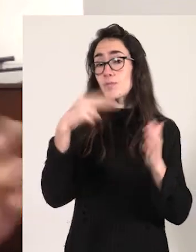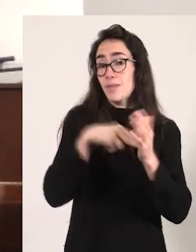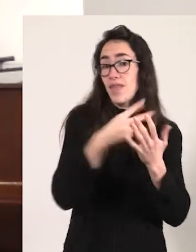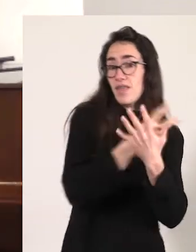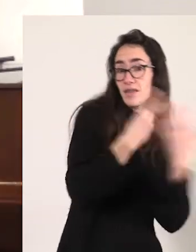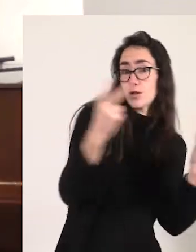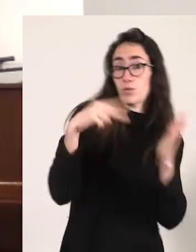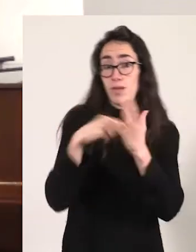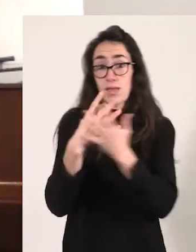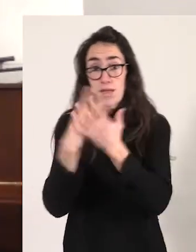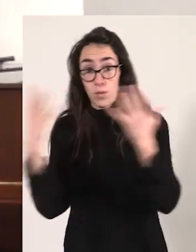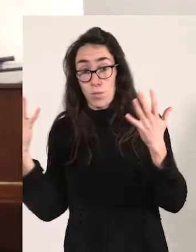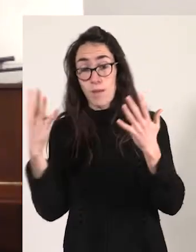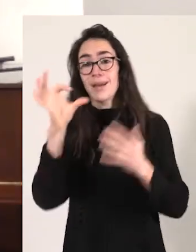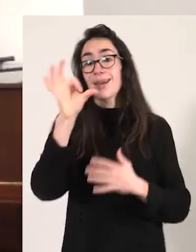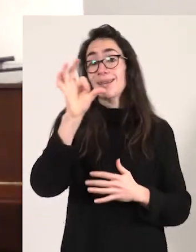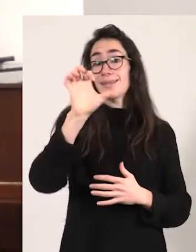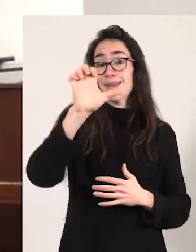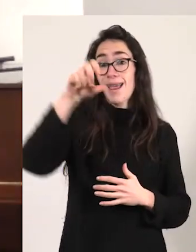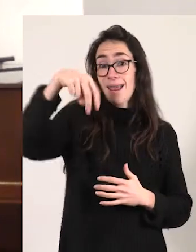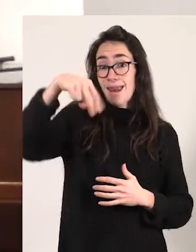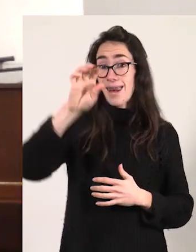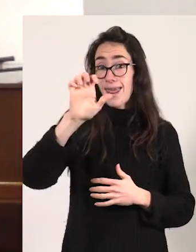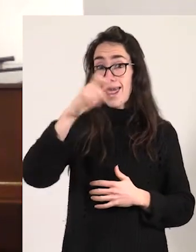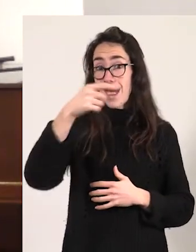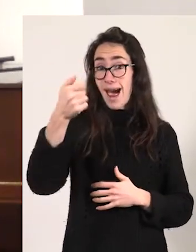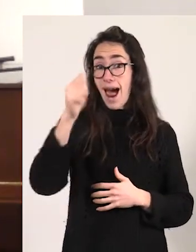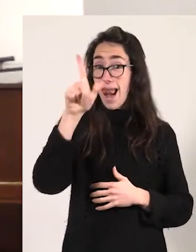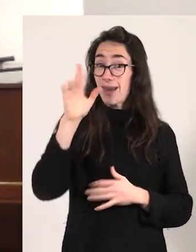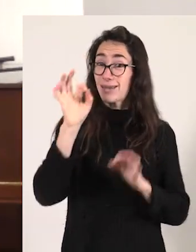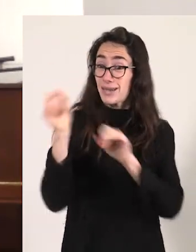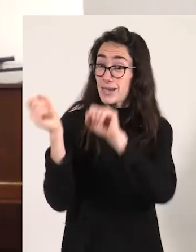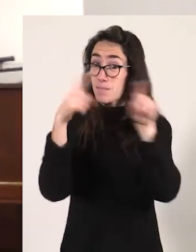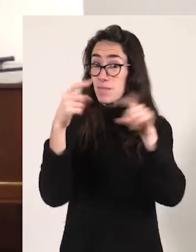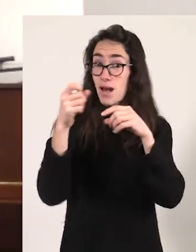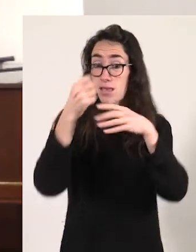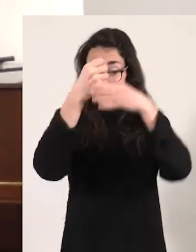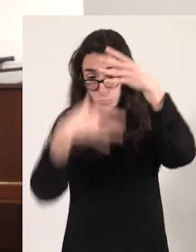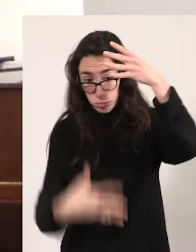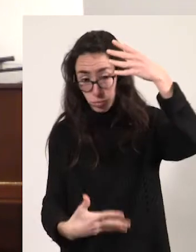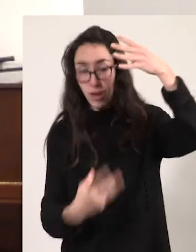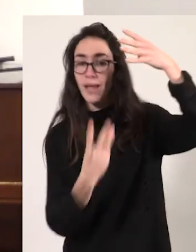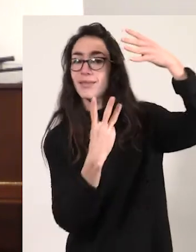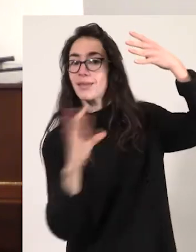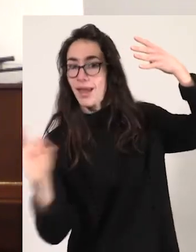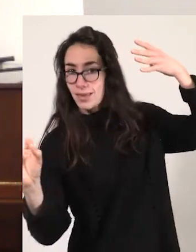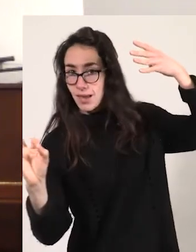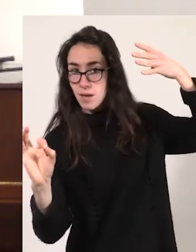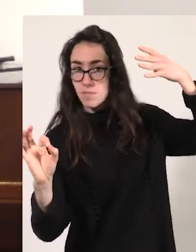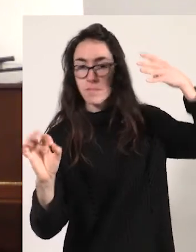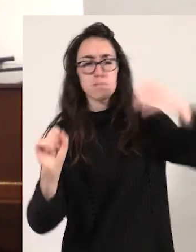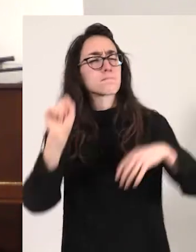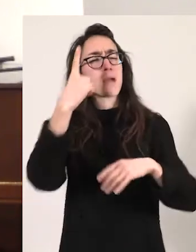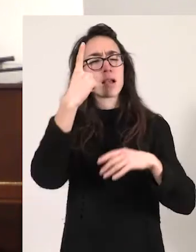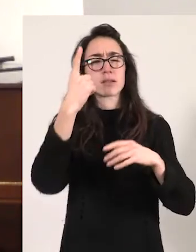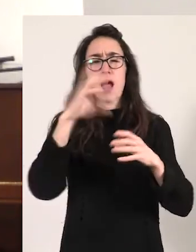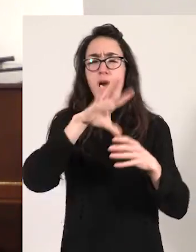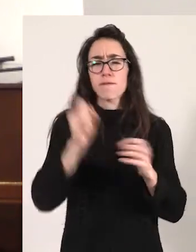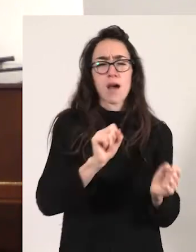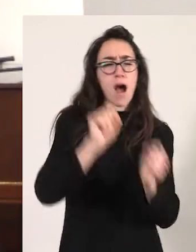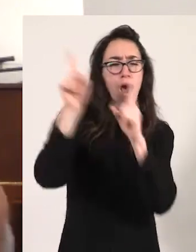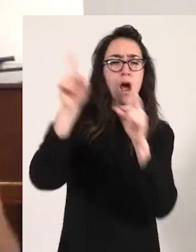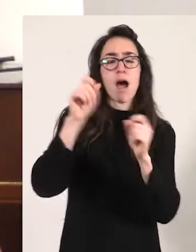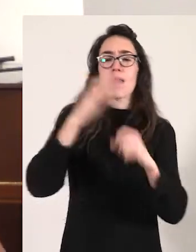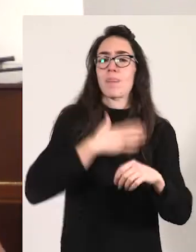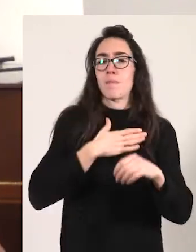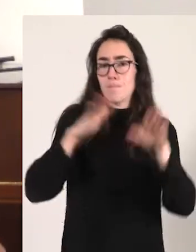inmigrantes ponía 2017-2019 y Senegal estaba en el puesto 30. El primer país africano del cual venían